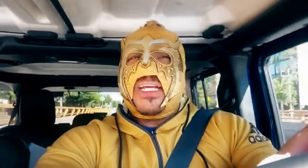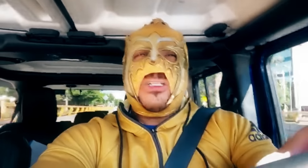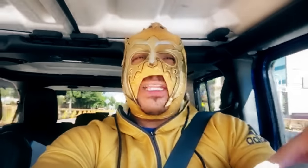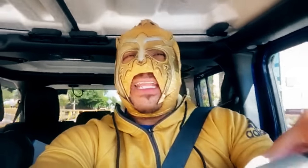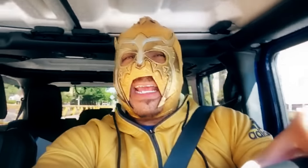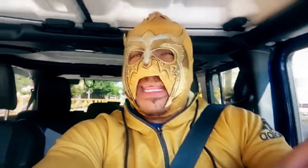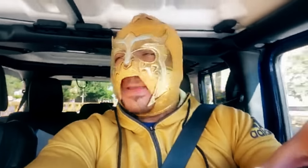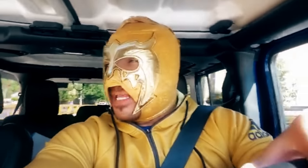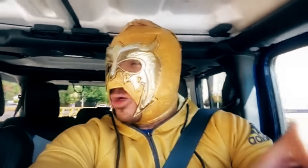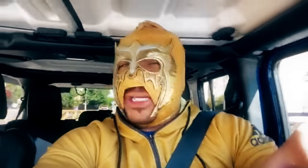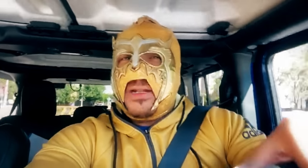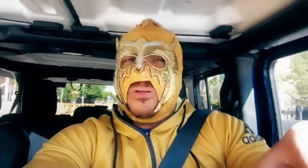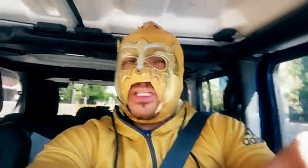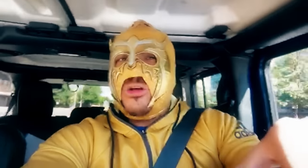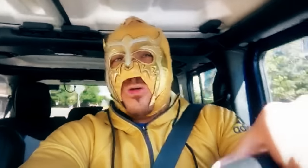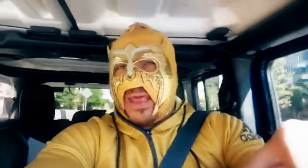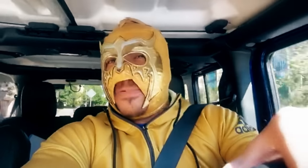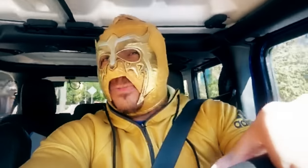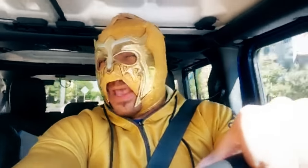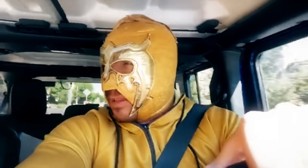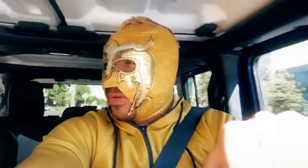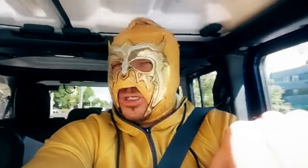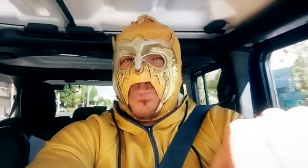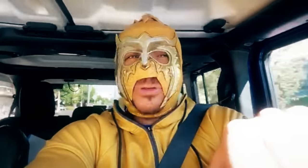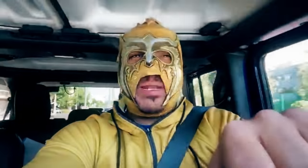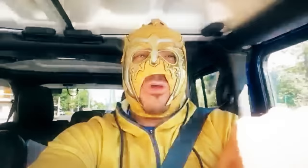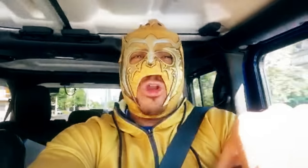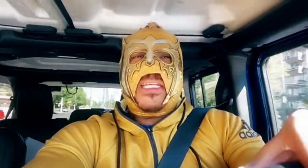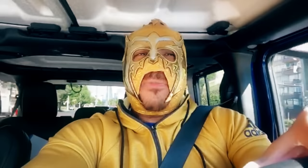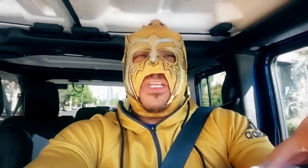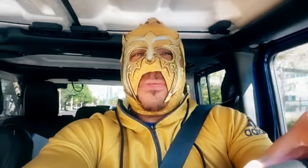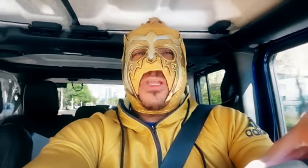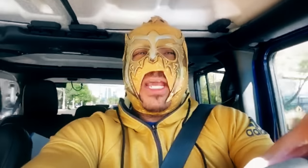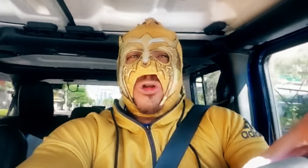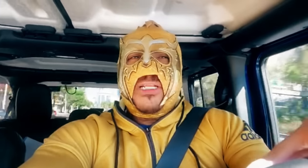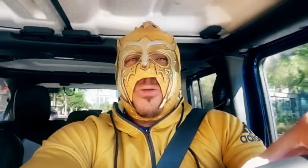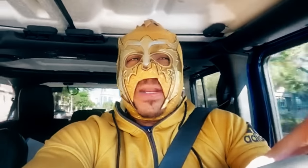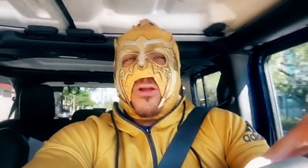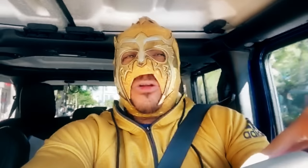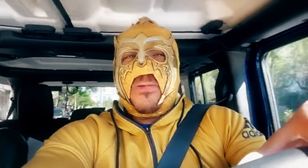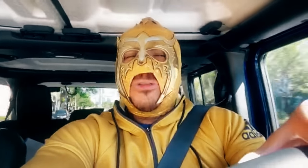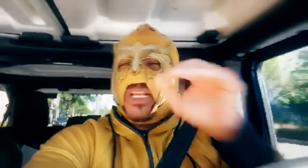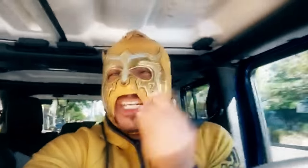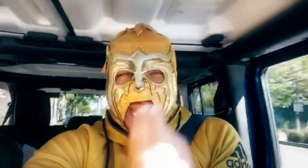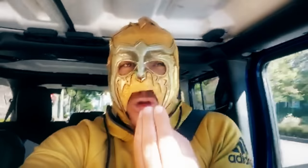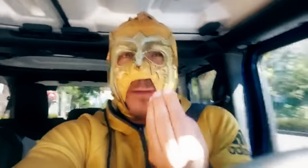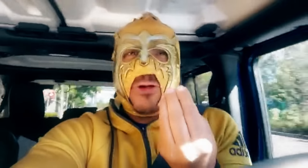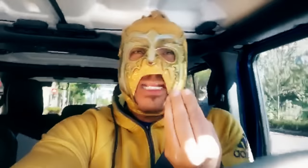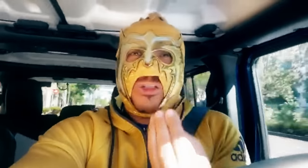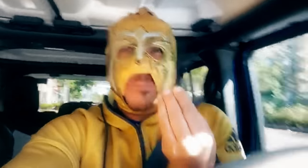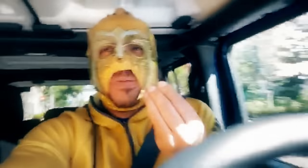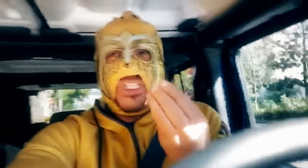de comunicación de aquí de México y del mundo entero, no mames, vean al pinche López Obrador, ese pinche protege con esto para el coronavirus. No es